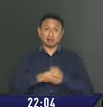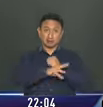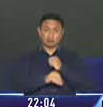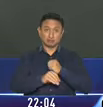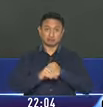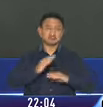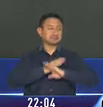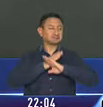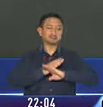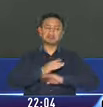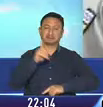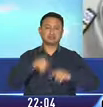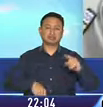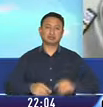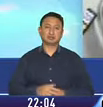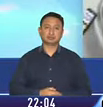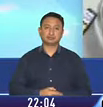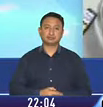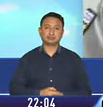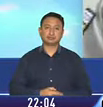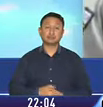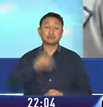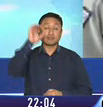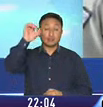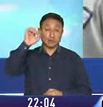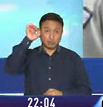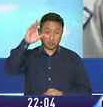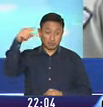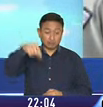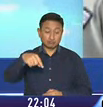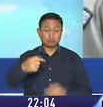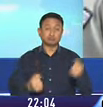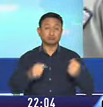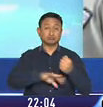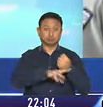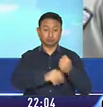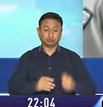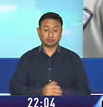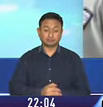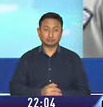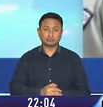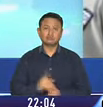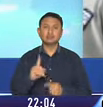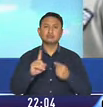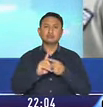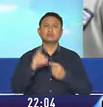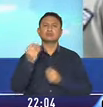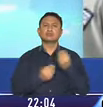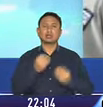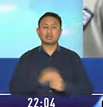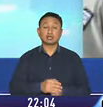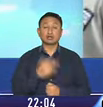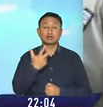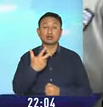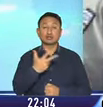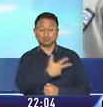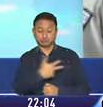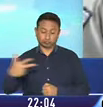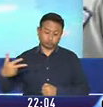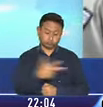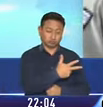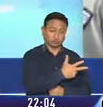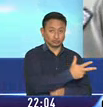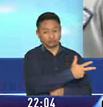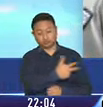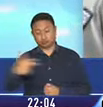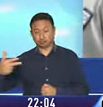disparos que realizaron los zampones. El video es que aparentemente le quieren robar el vehículo y él lo que realiza unas dos maniobras para poder